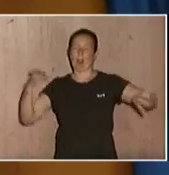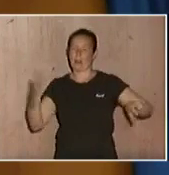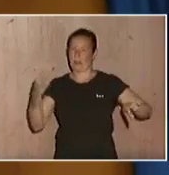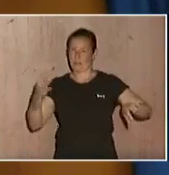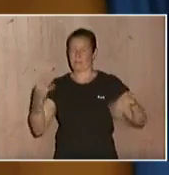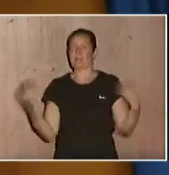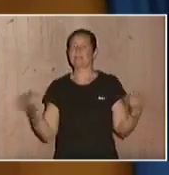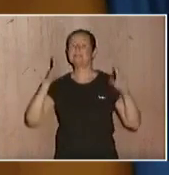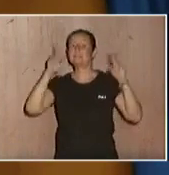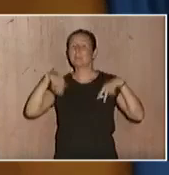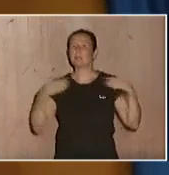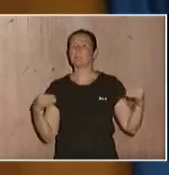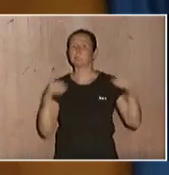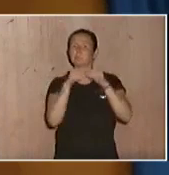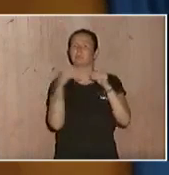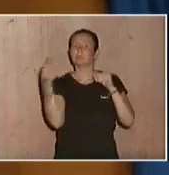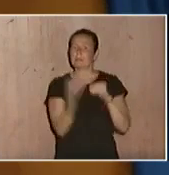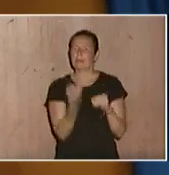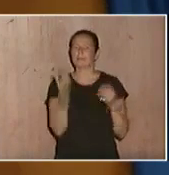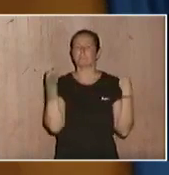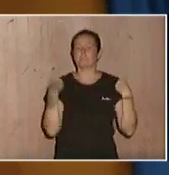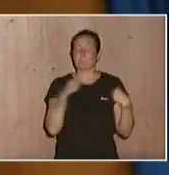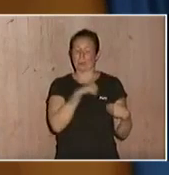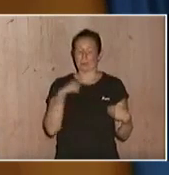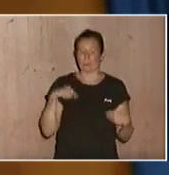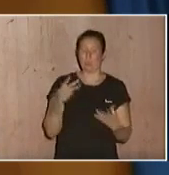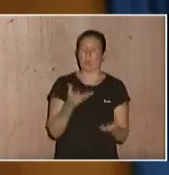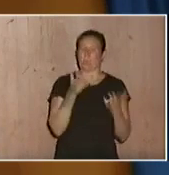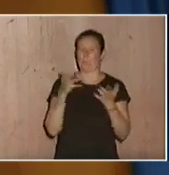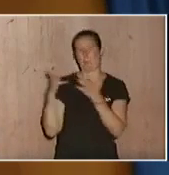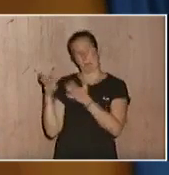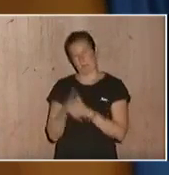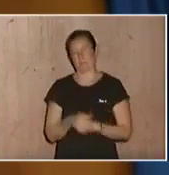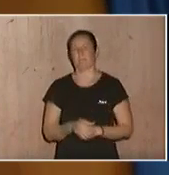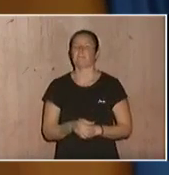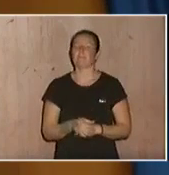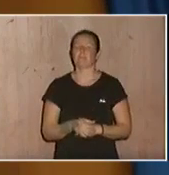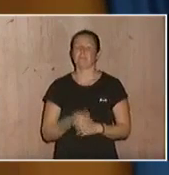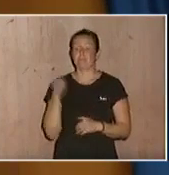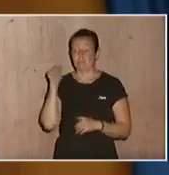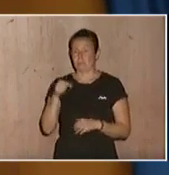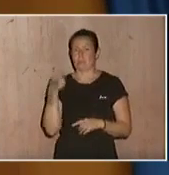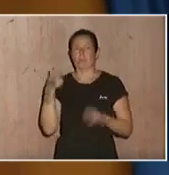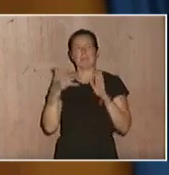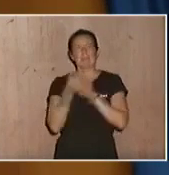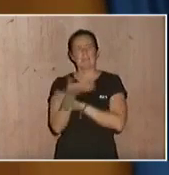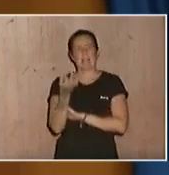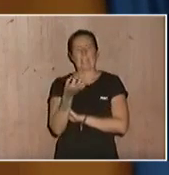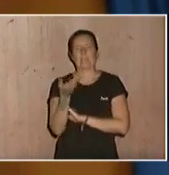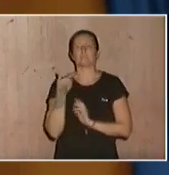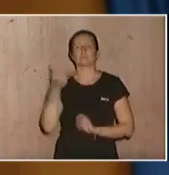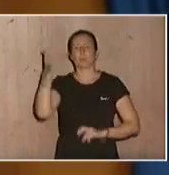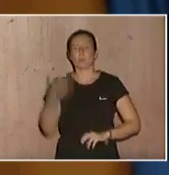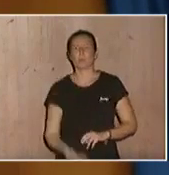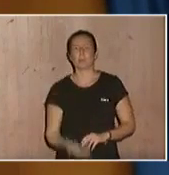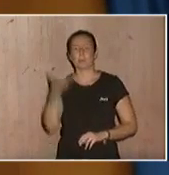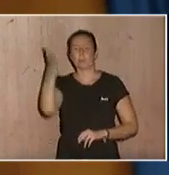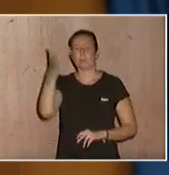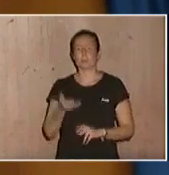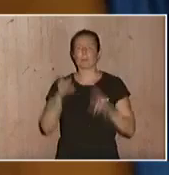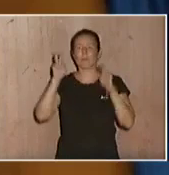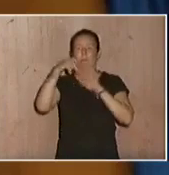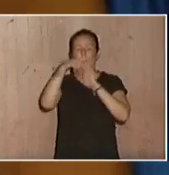ser compatibles con los incentivos individuales. Esto subraya la importancia de ajustar los